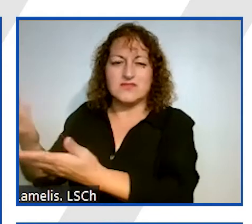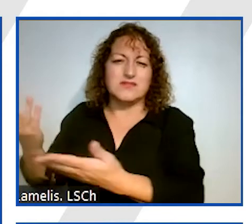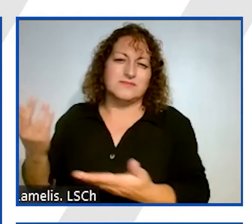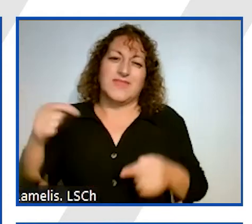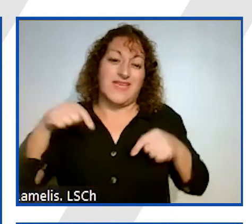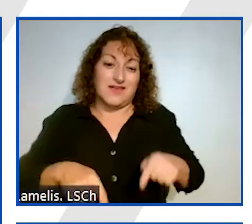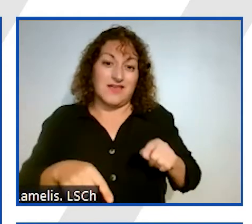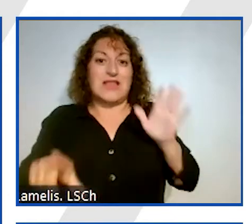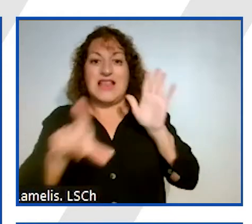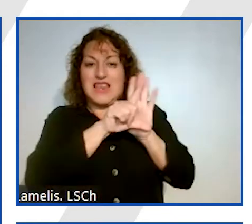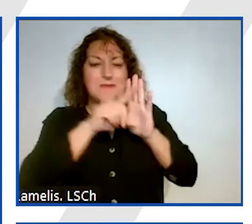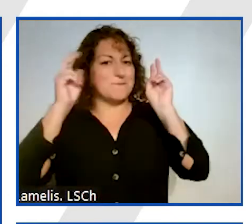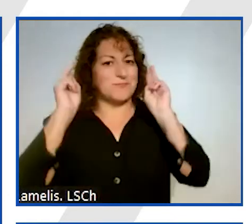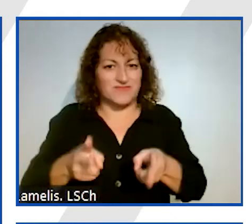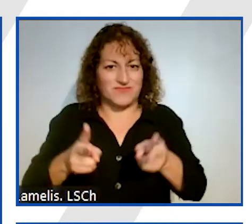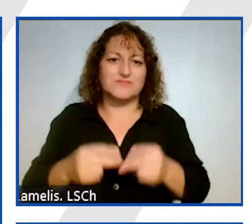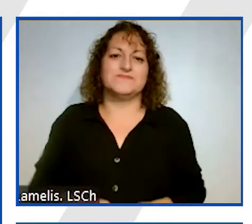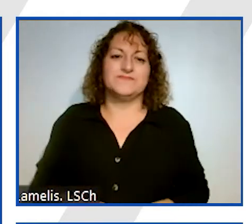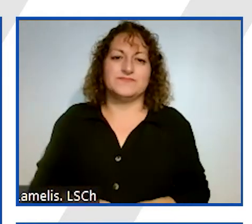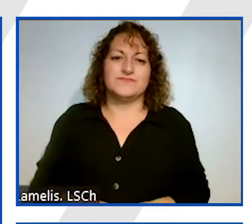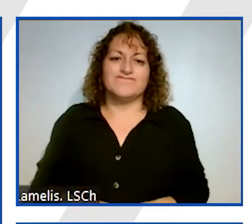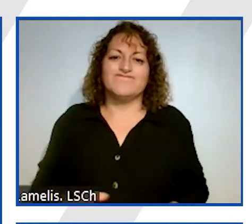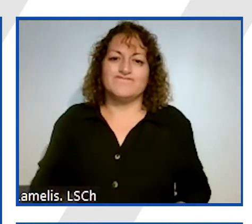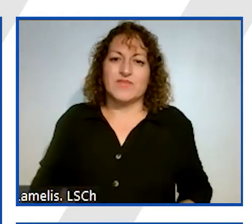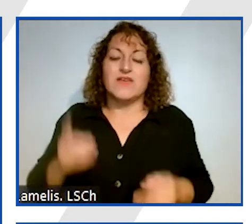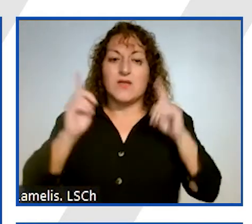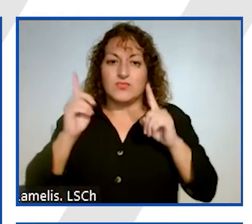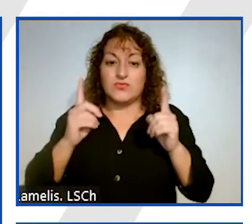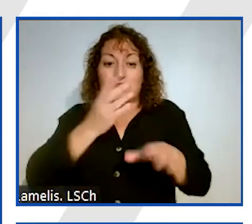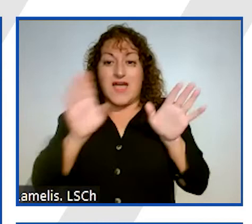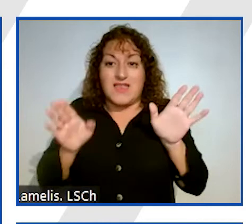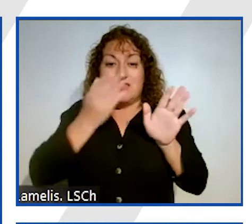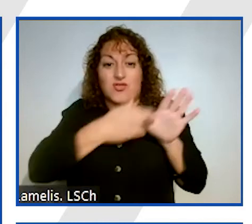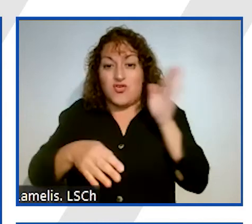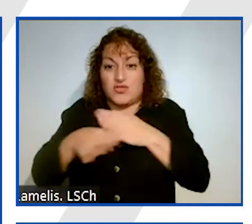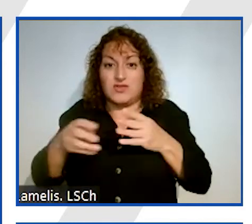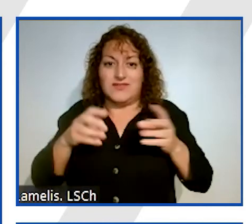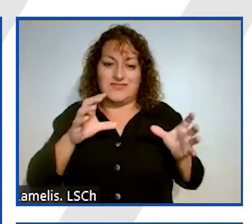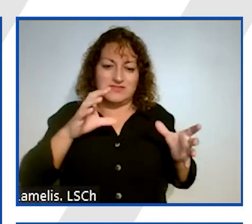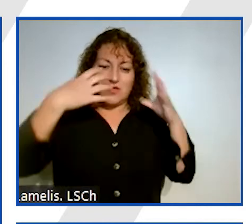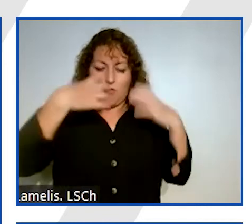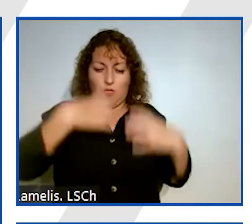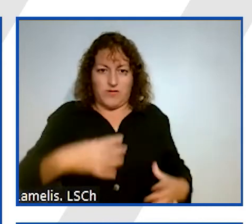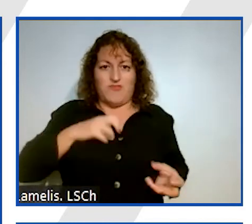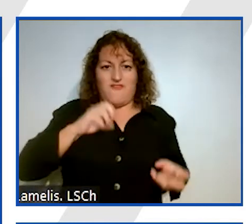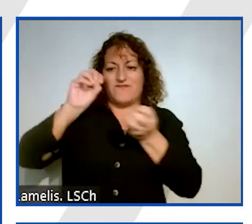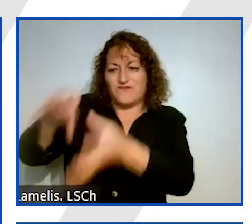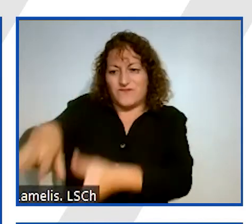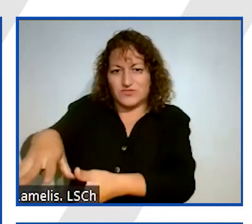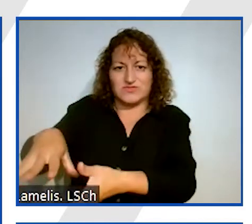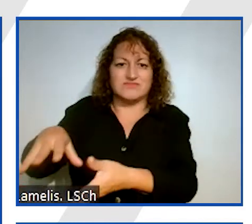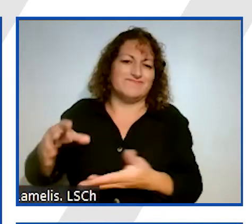cuestan plata, guardo las aletas en la bodega y boto el cuerpo del tiburón. ¿Ya? Entonces lleno mi bodega de